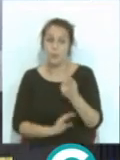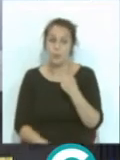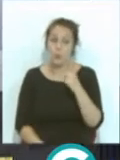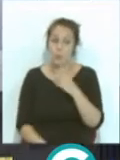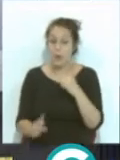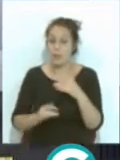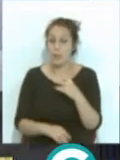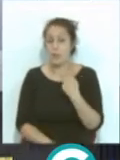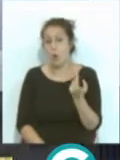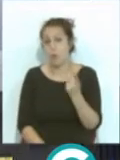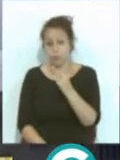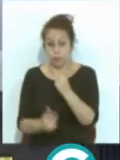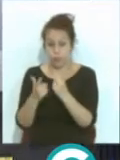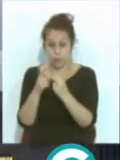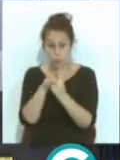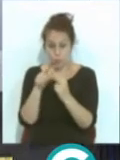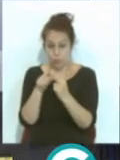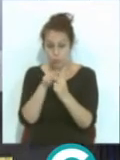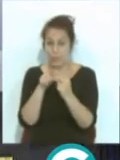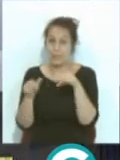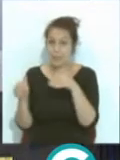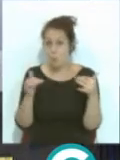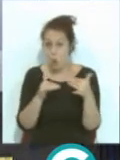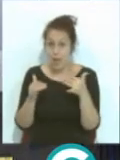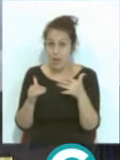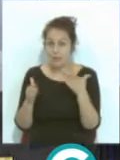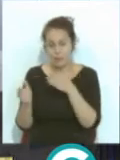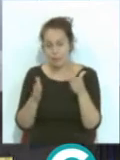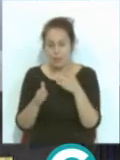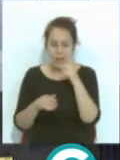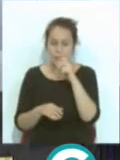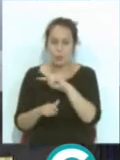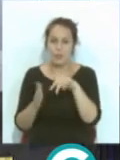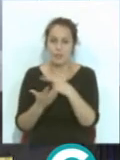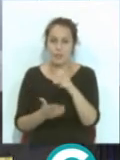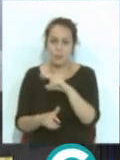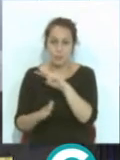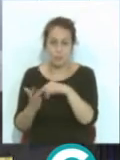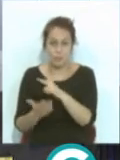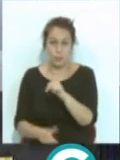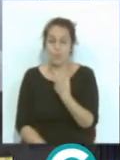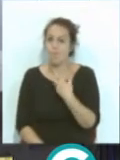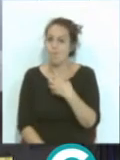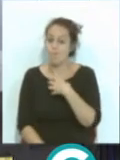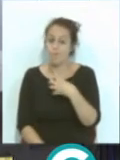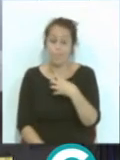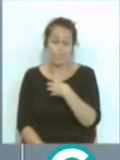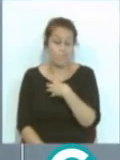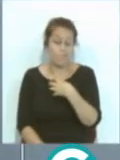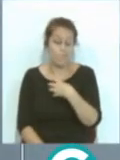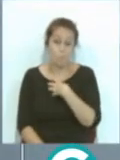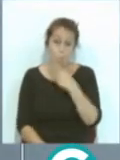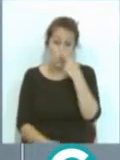los dos partidos, lamentablemente, esta temporada 2020-2021 no podrá ser presenciado por